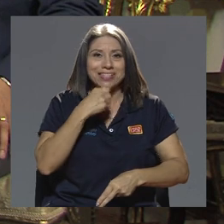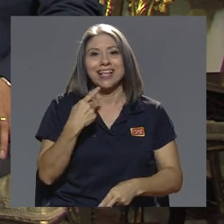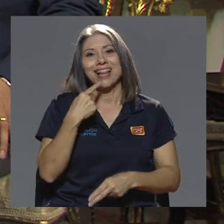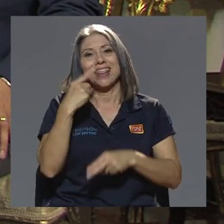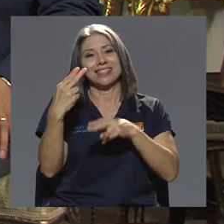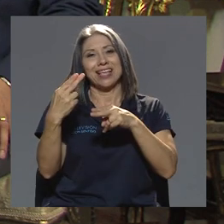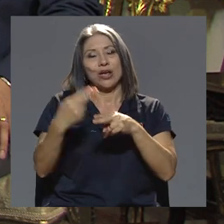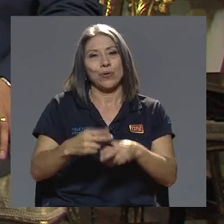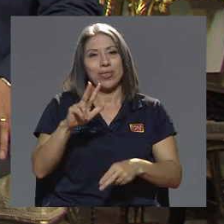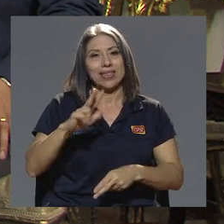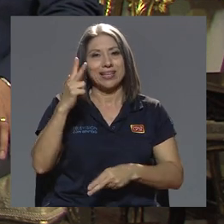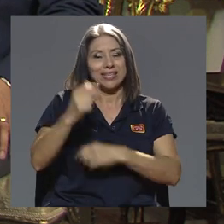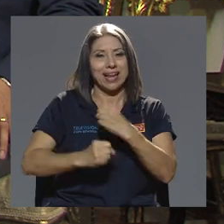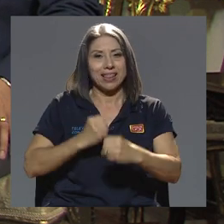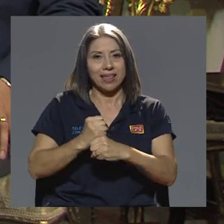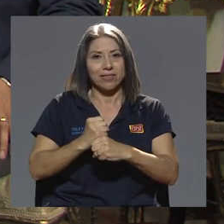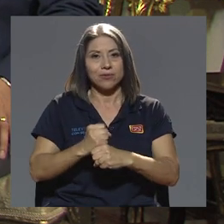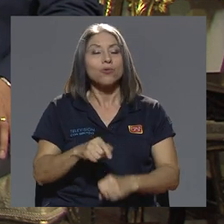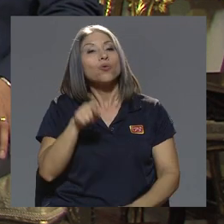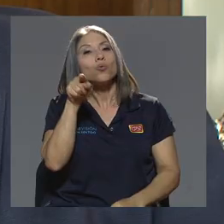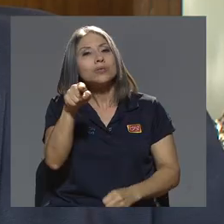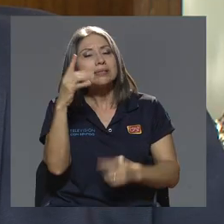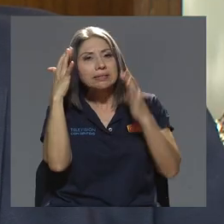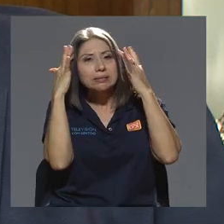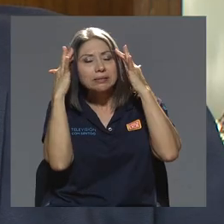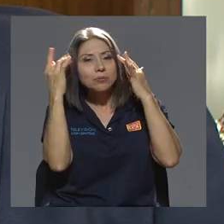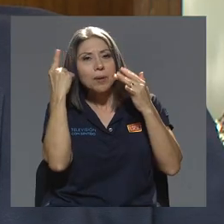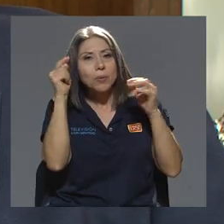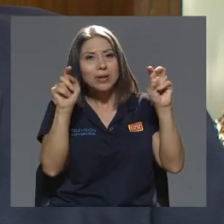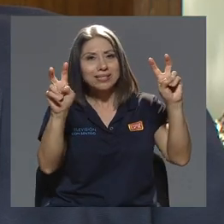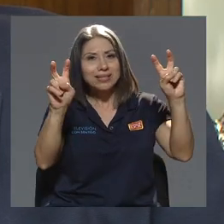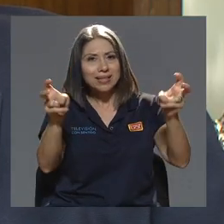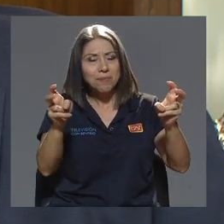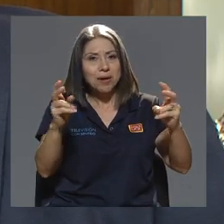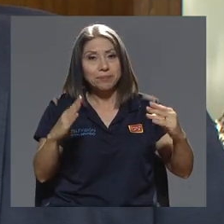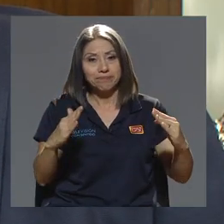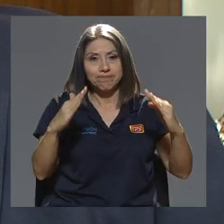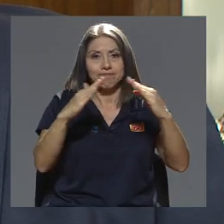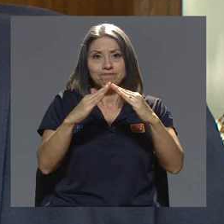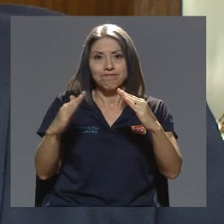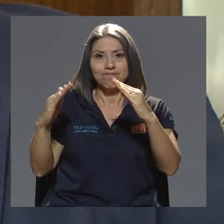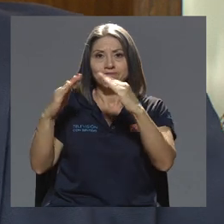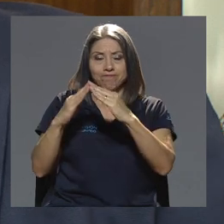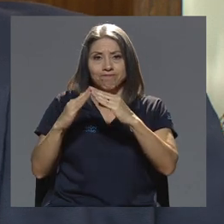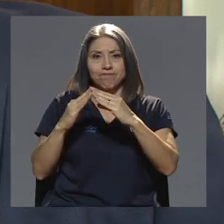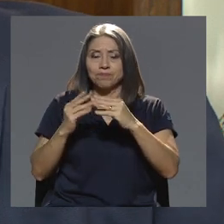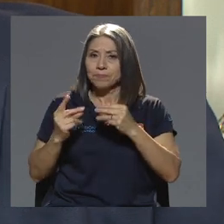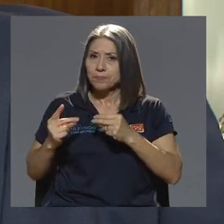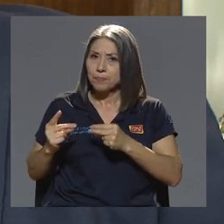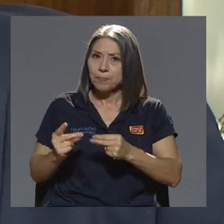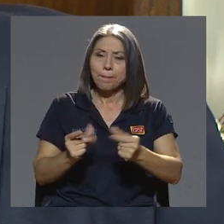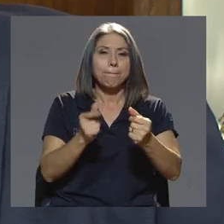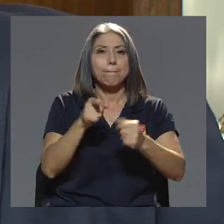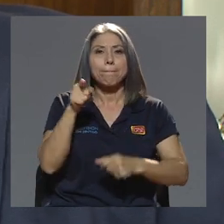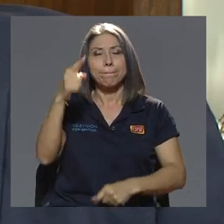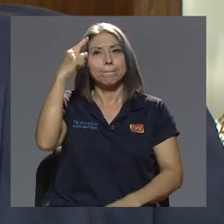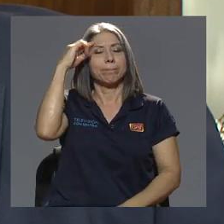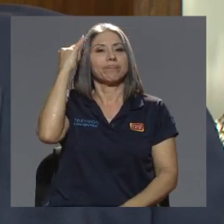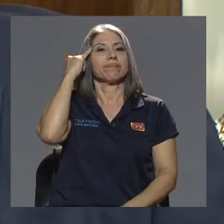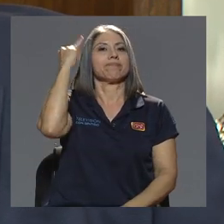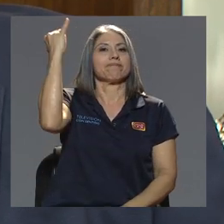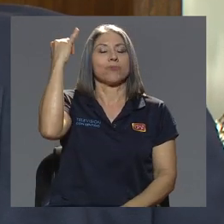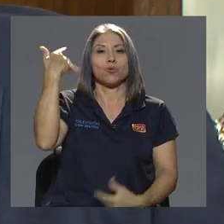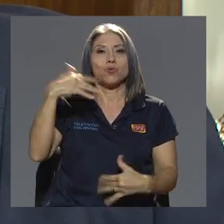preocupa por ese tema específicamente a nivel de vivienda e inmediatamente da un salto a algo que a mí me parecía maravilloso cuando usted me lo